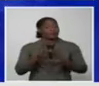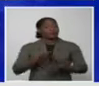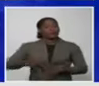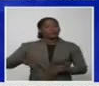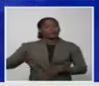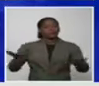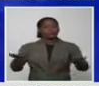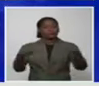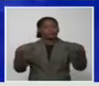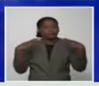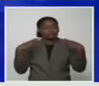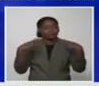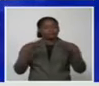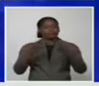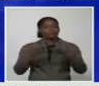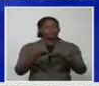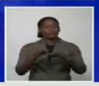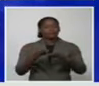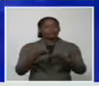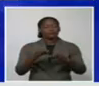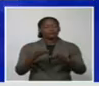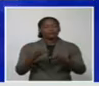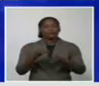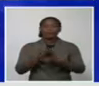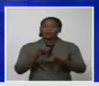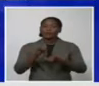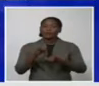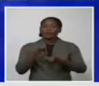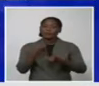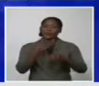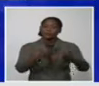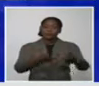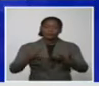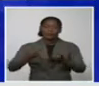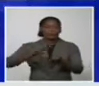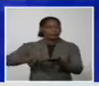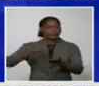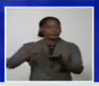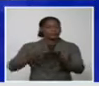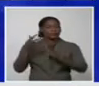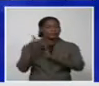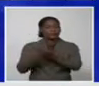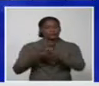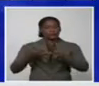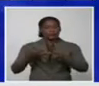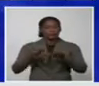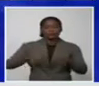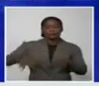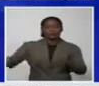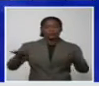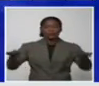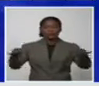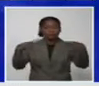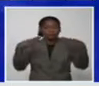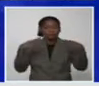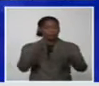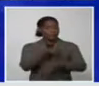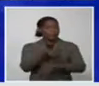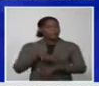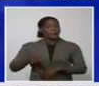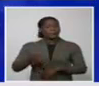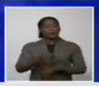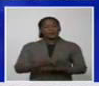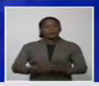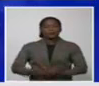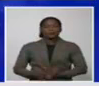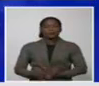transmisión, incluyendo la intérprete de lengua de señas y sobre todo a todas las personas que escuchan la información. Como ya